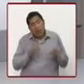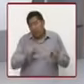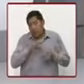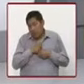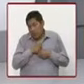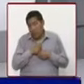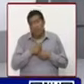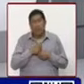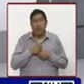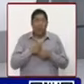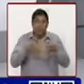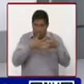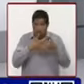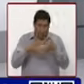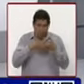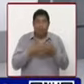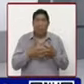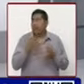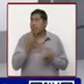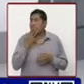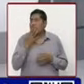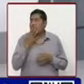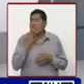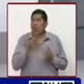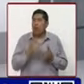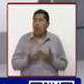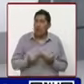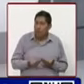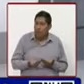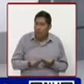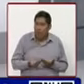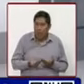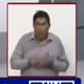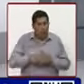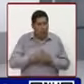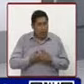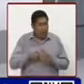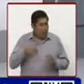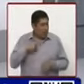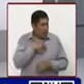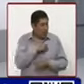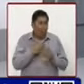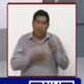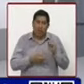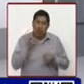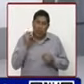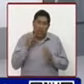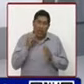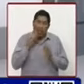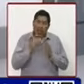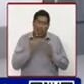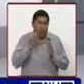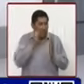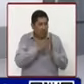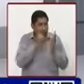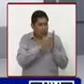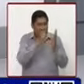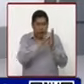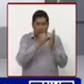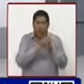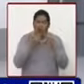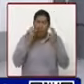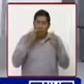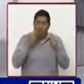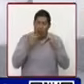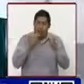es estadounidense, ¿verdad? ¿Cómo comenzamos con esto de ir de casa en casa pidiendo dulces? Vamos a ver